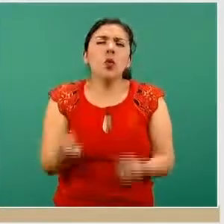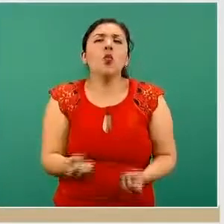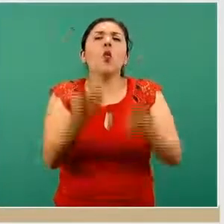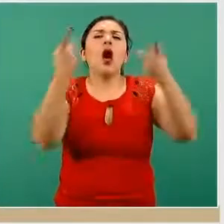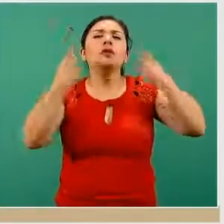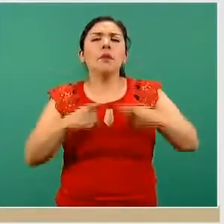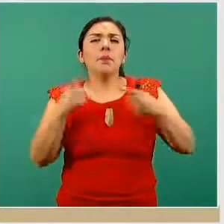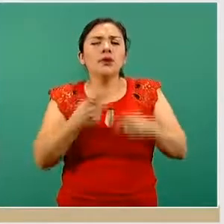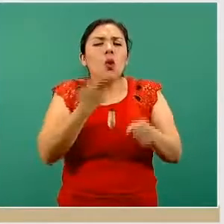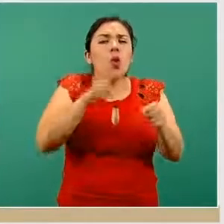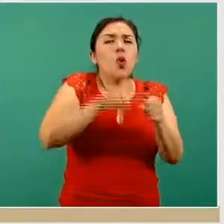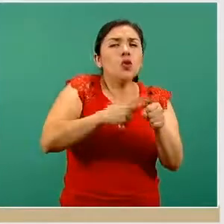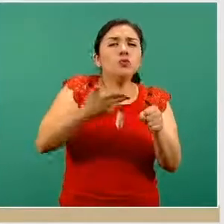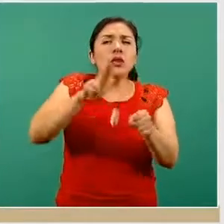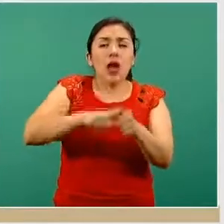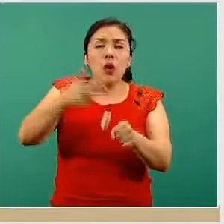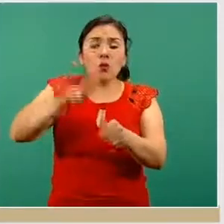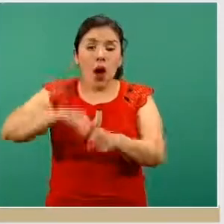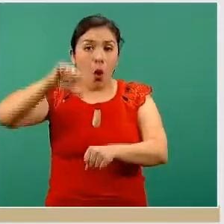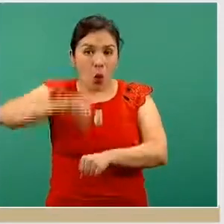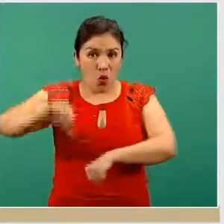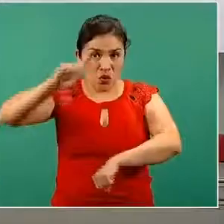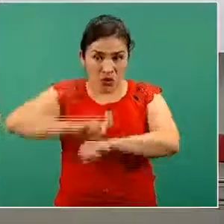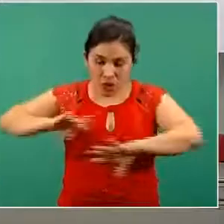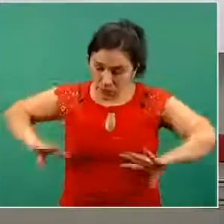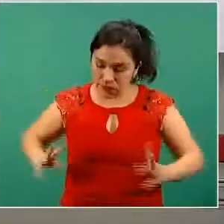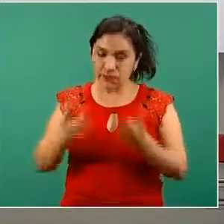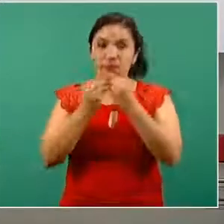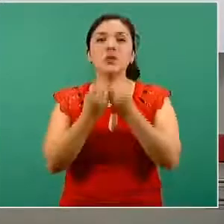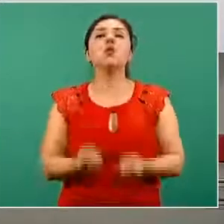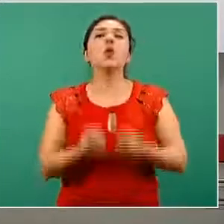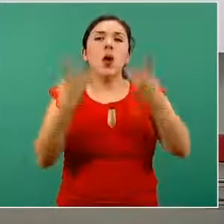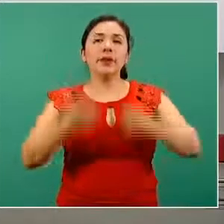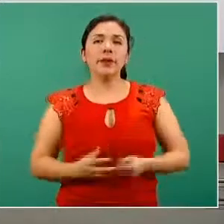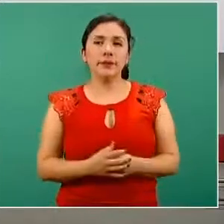personas hospitalizadas al momento. La siguiente, por favor.